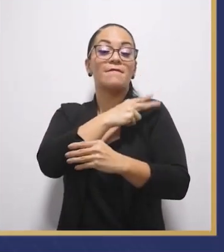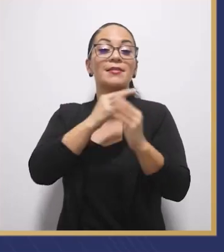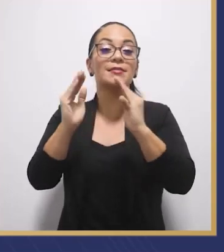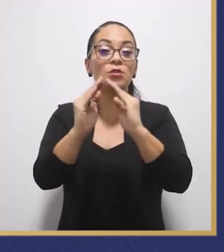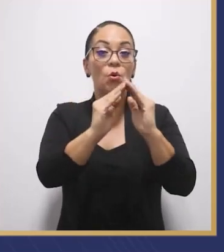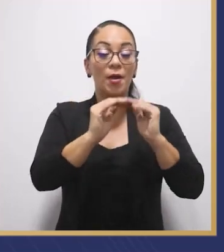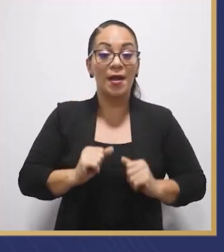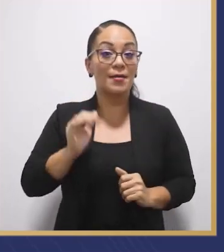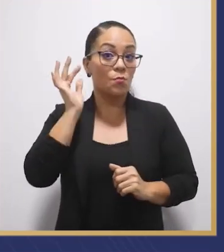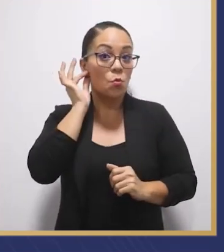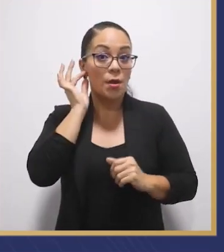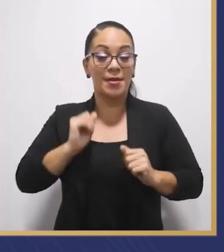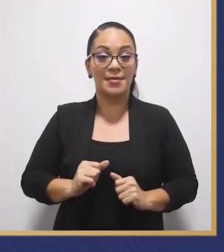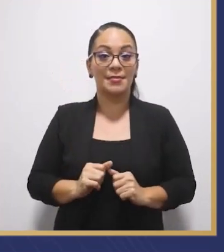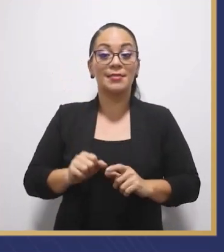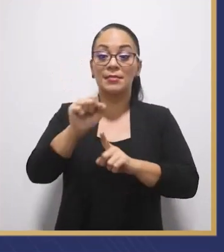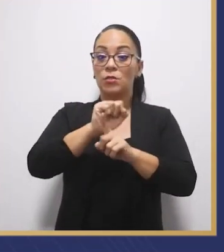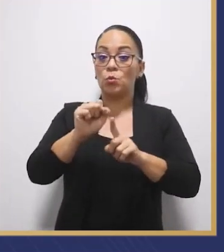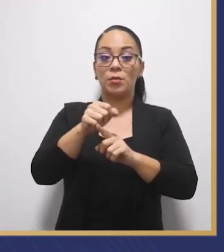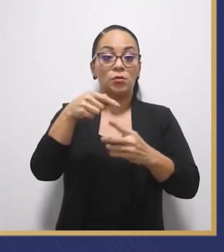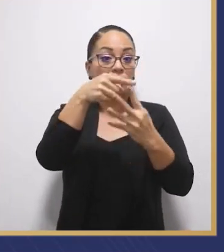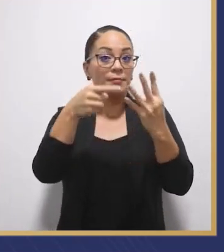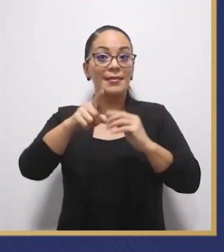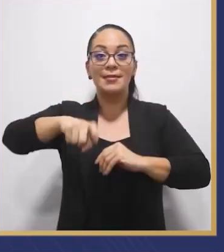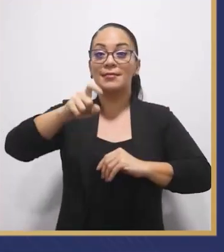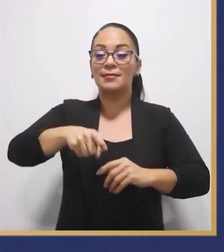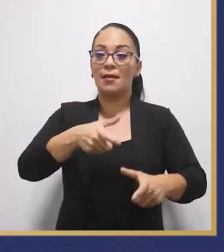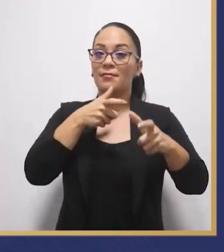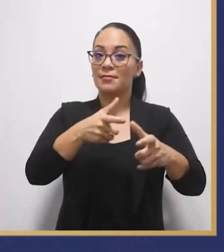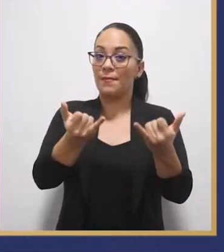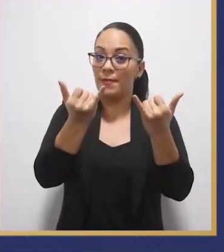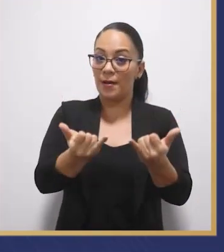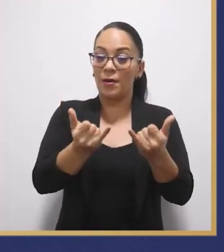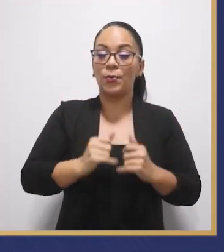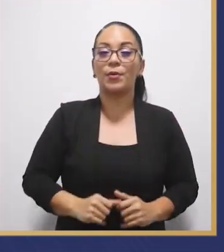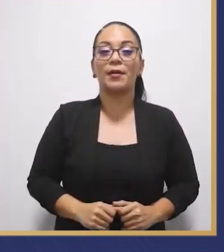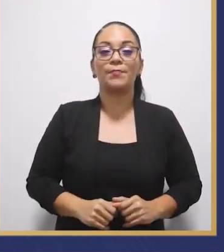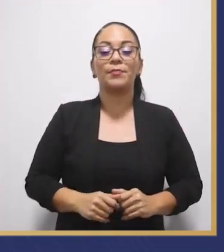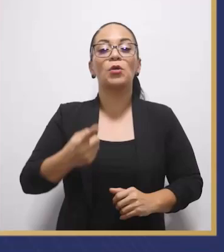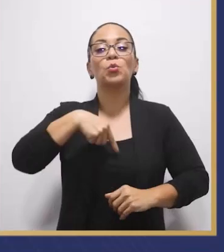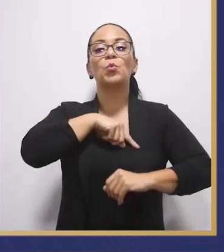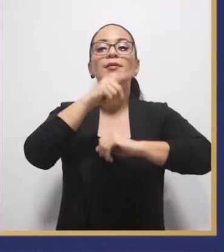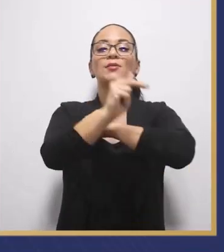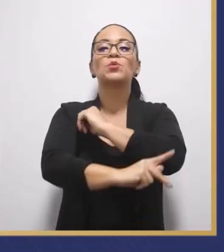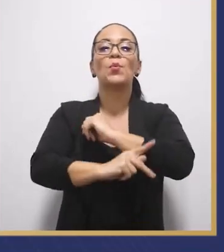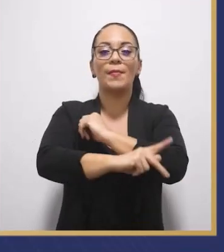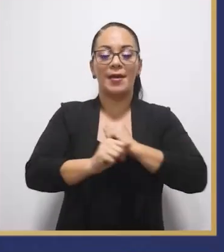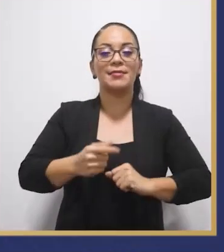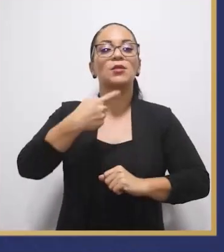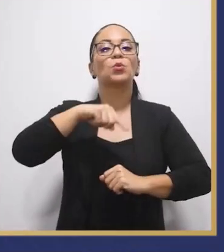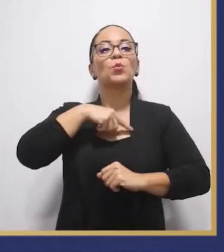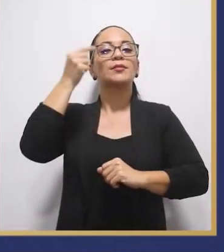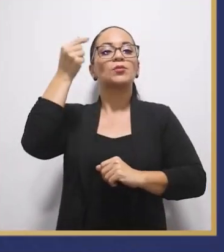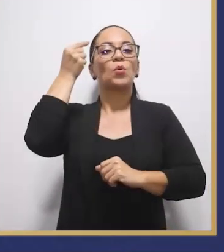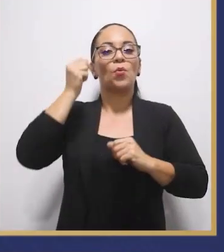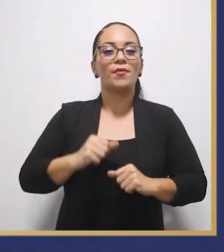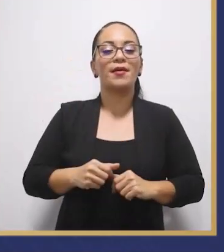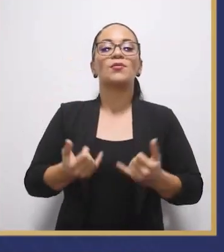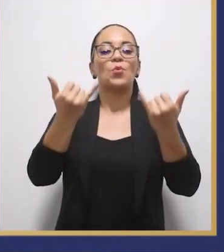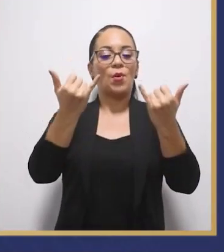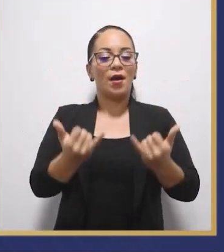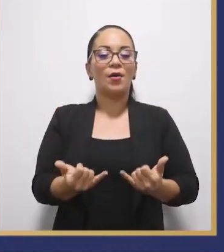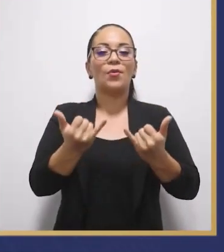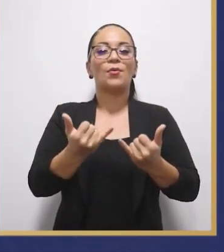hogar que están en un estado de necesidad extrema en este momento. Nuestro país, nuestro gobierno,